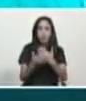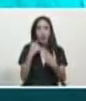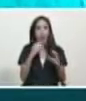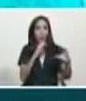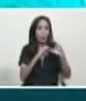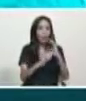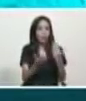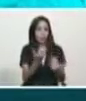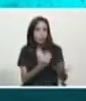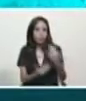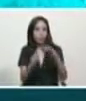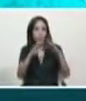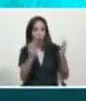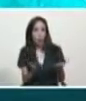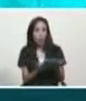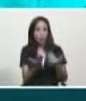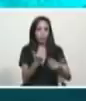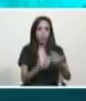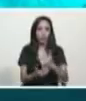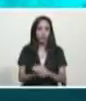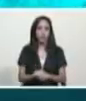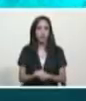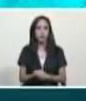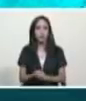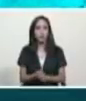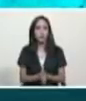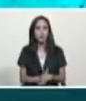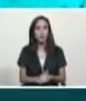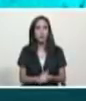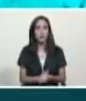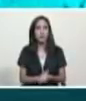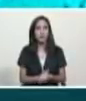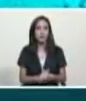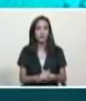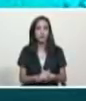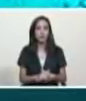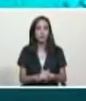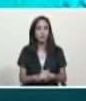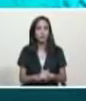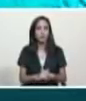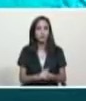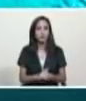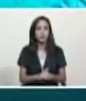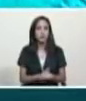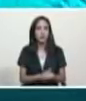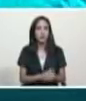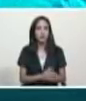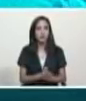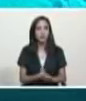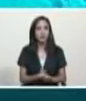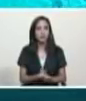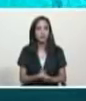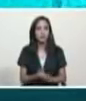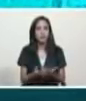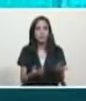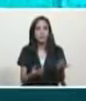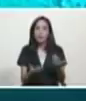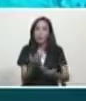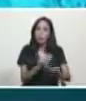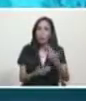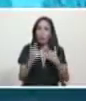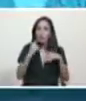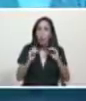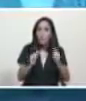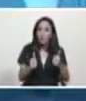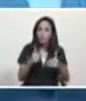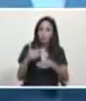comunicativa en el mundo que ya es mundo, en las redes sociales. Se trata del inicio